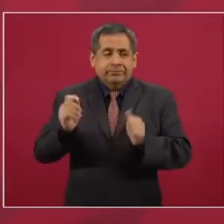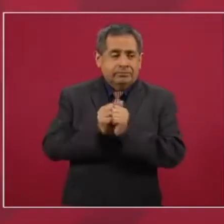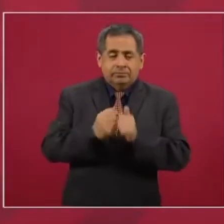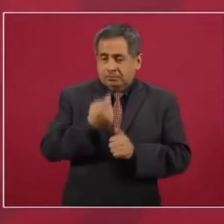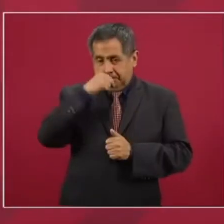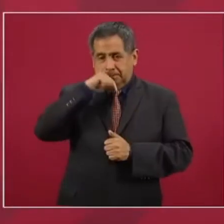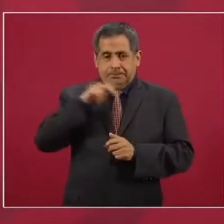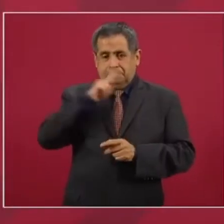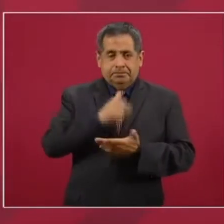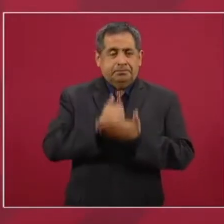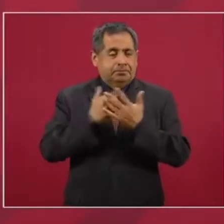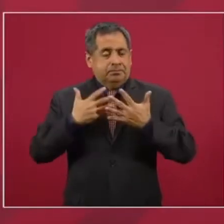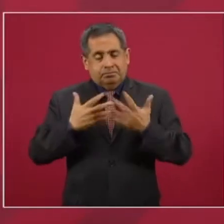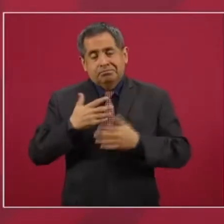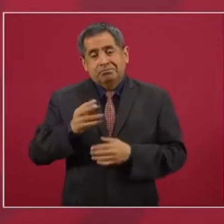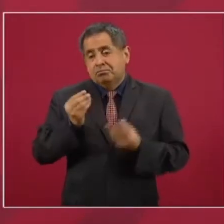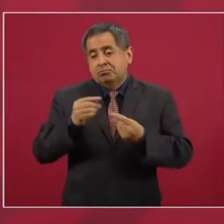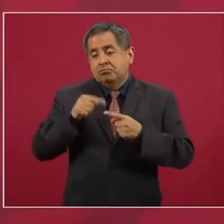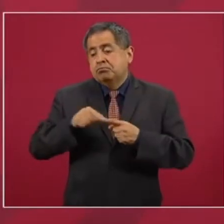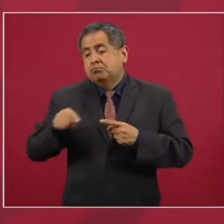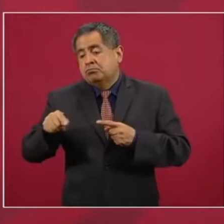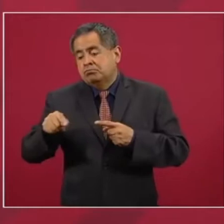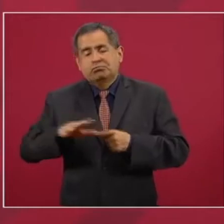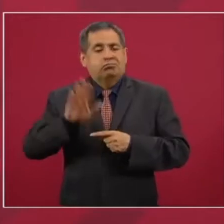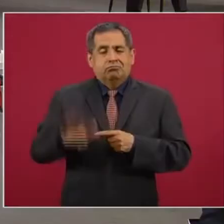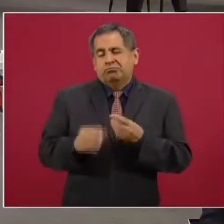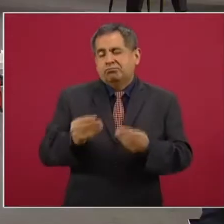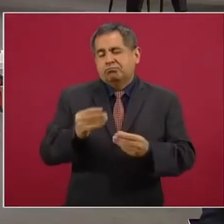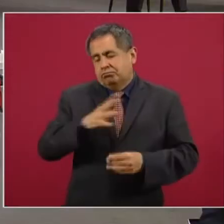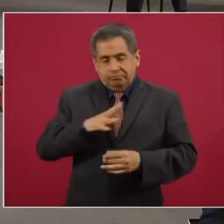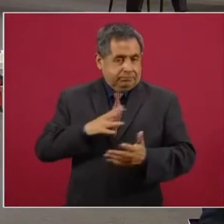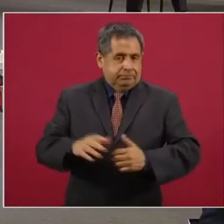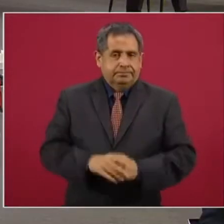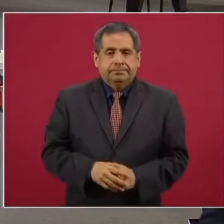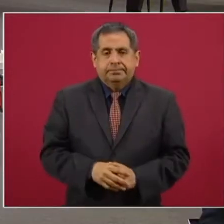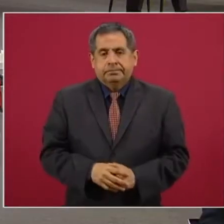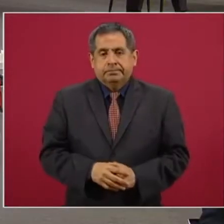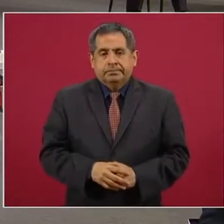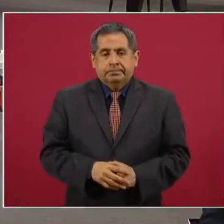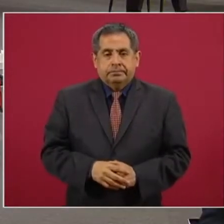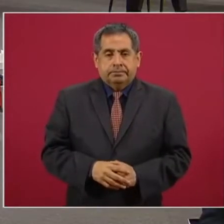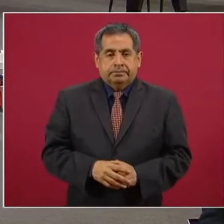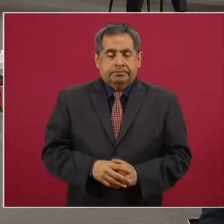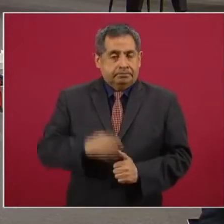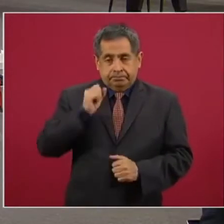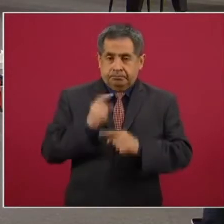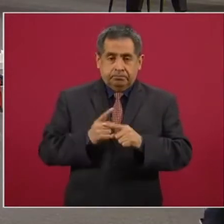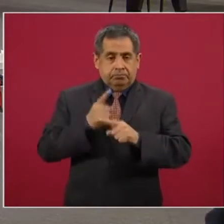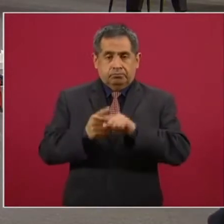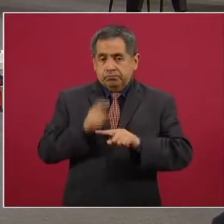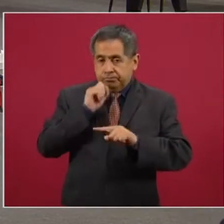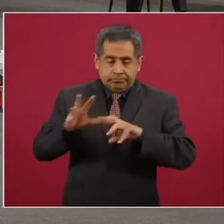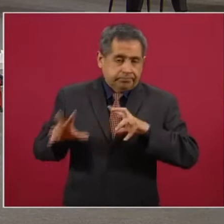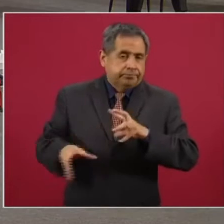mecánica, etcétera, con un elevadísimo riesgo de mortalidad. Y lo otro que vemos aquí es la suma de todos